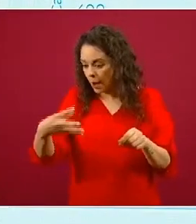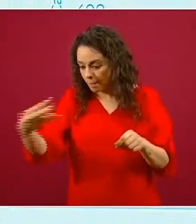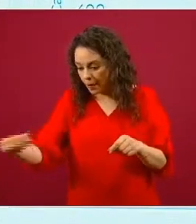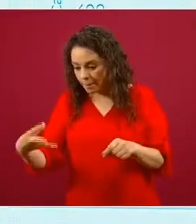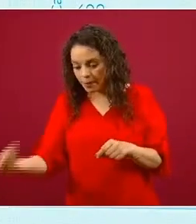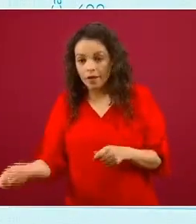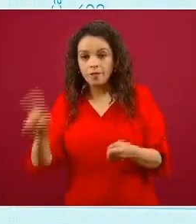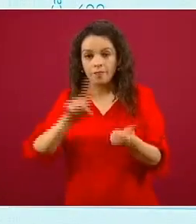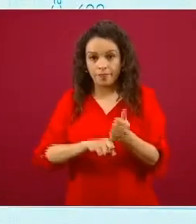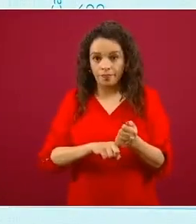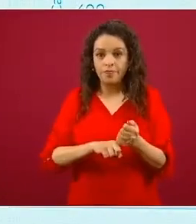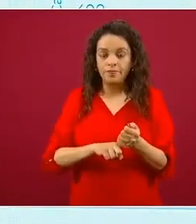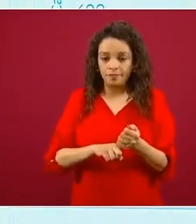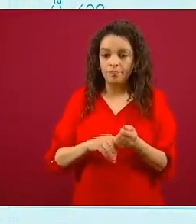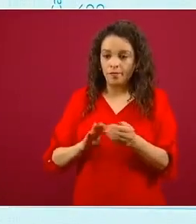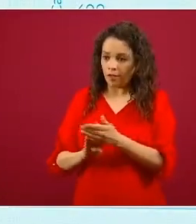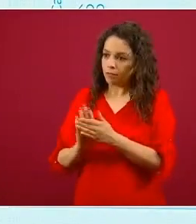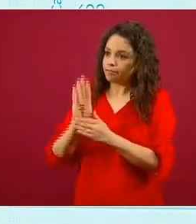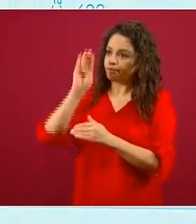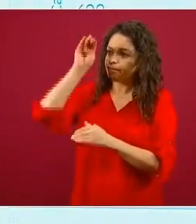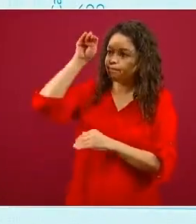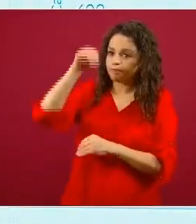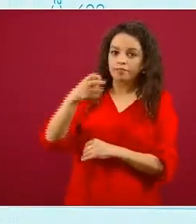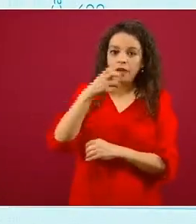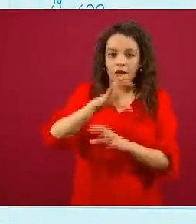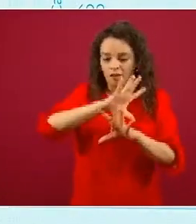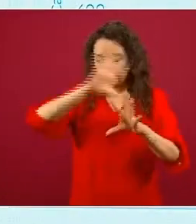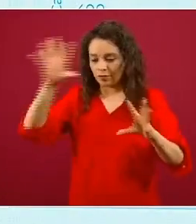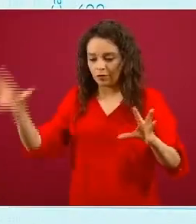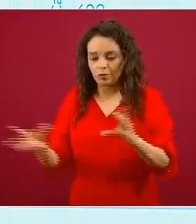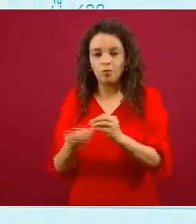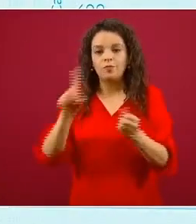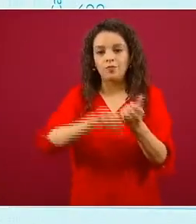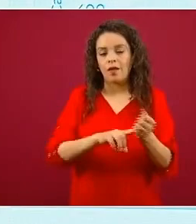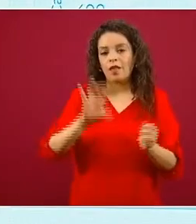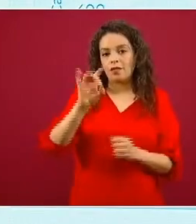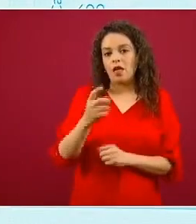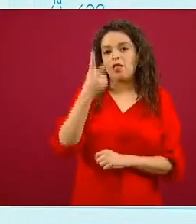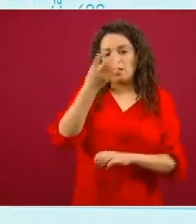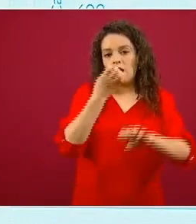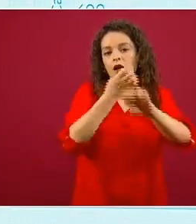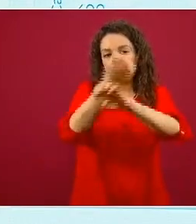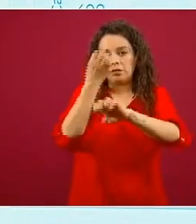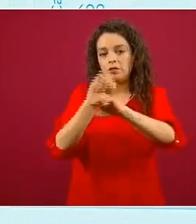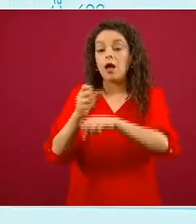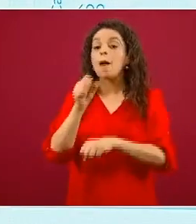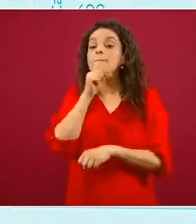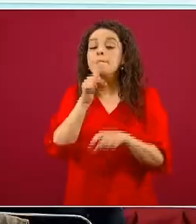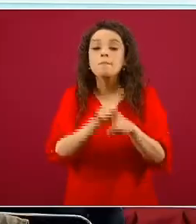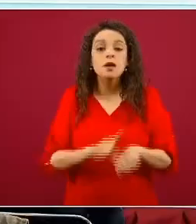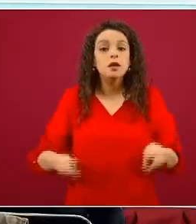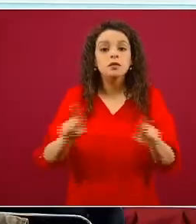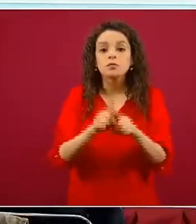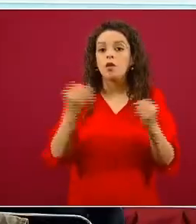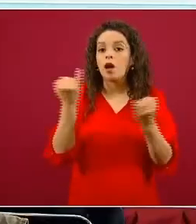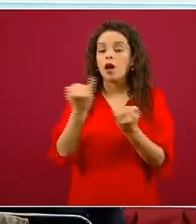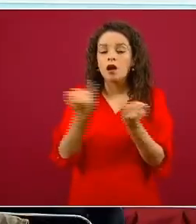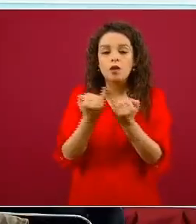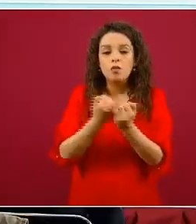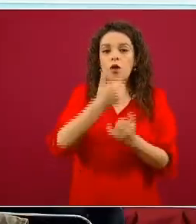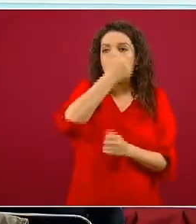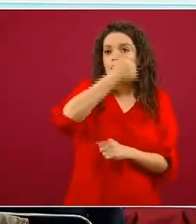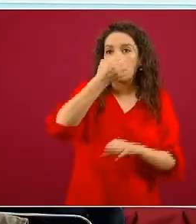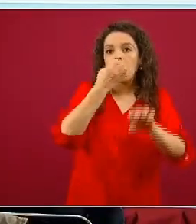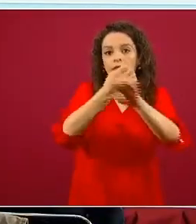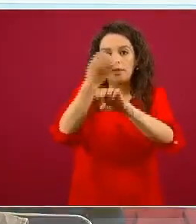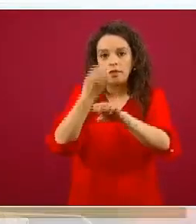o la presentación de casos nacional es el componente de las 32. Lo mismo sucede al interior de las entidades federativas, y por eso quisimos traer